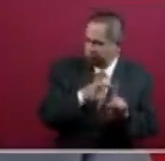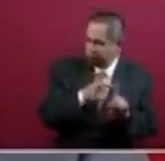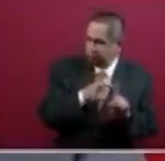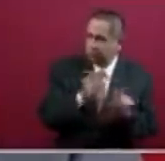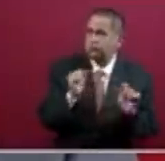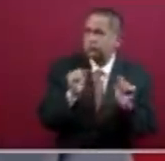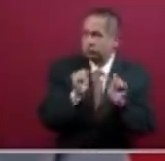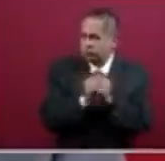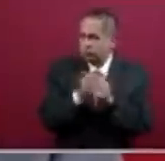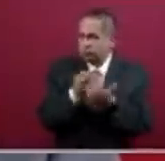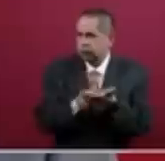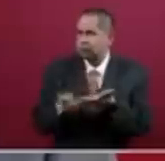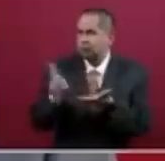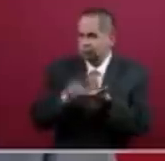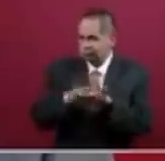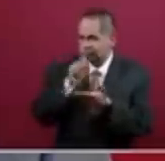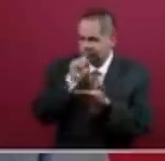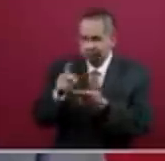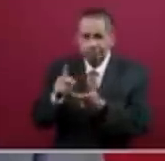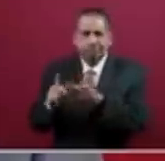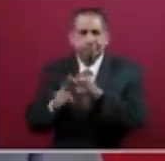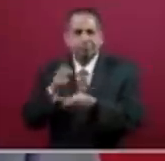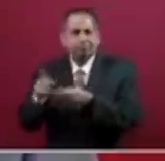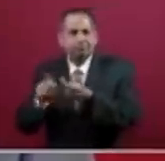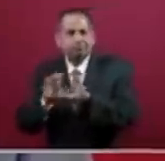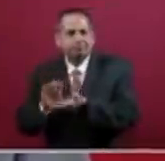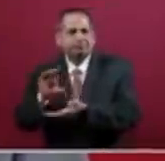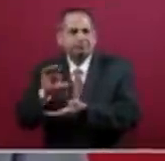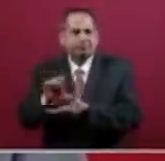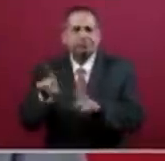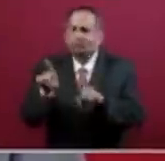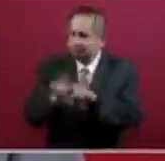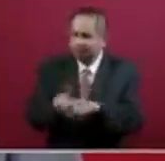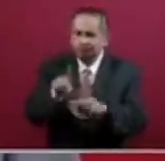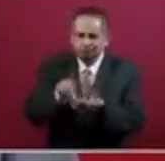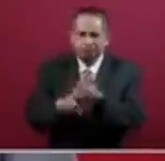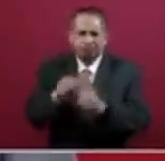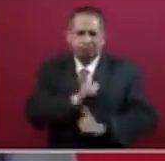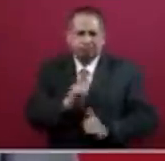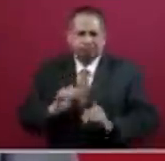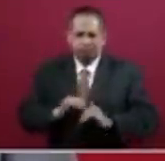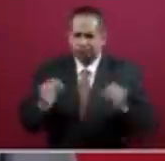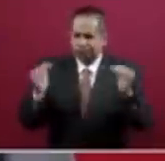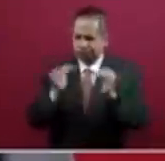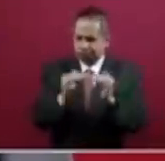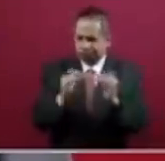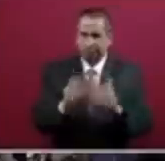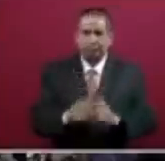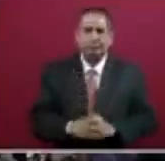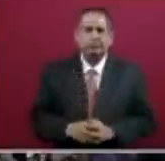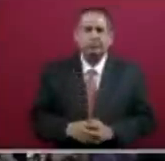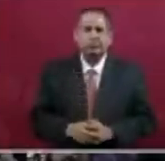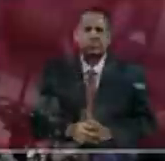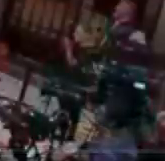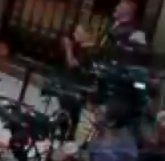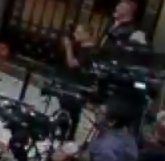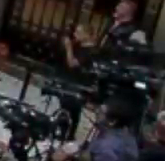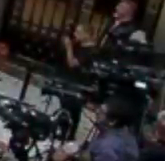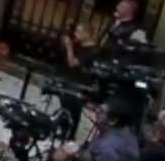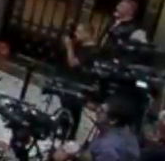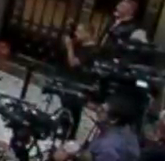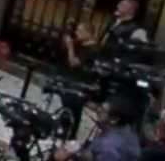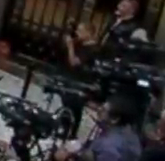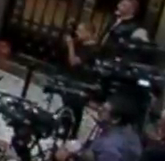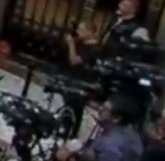federal y que tenga las prestaciones que tienen los soldados. ¿Y cuánto se destinaría para este año